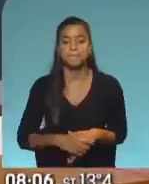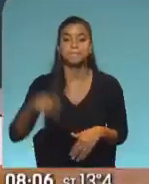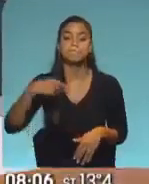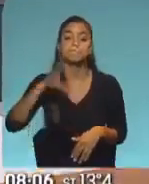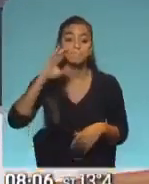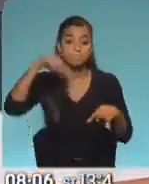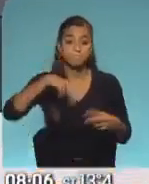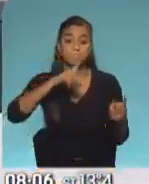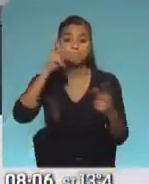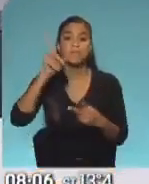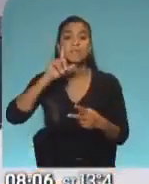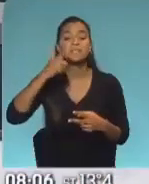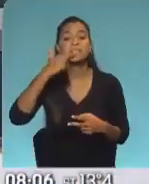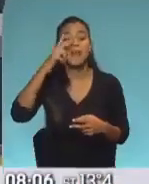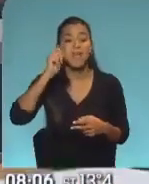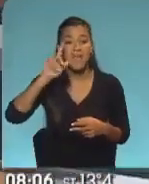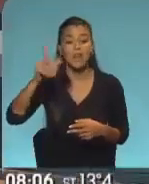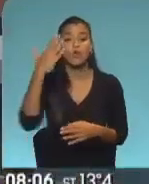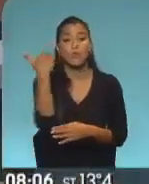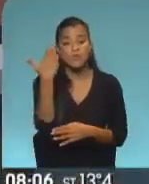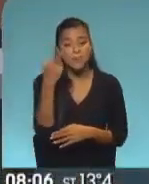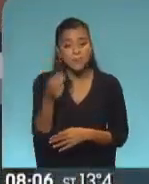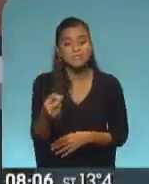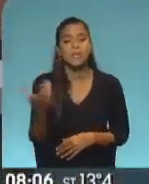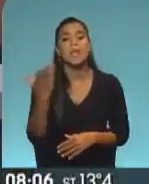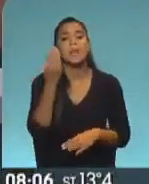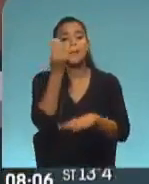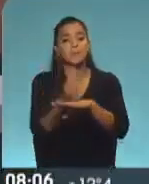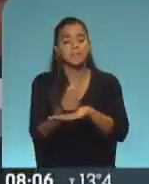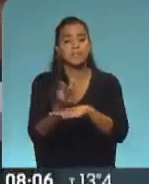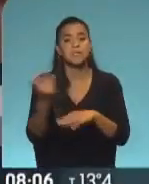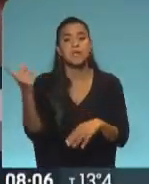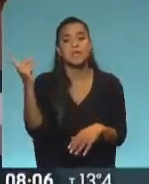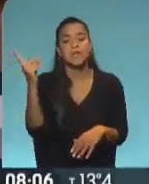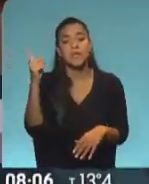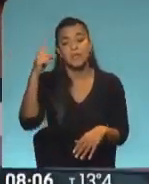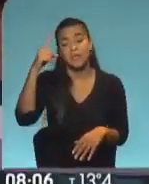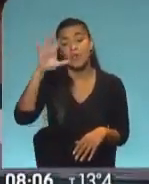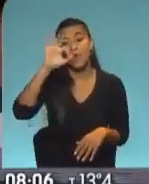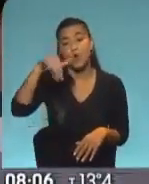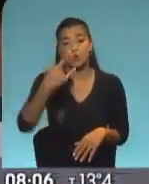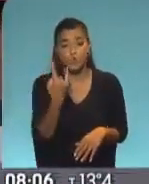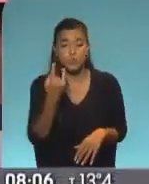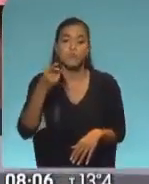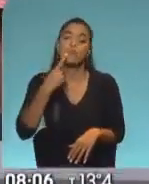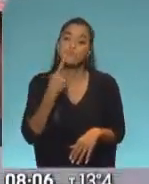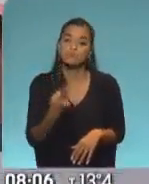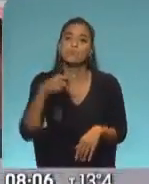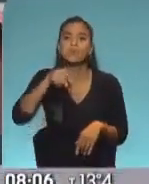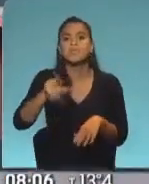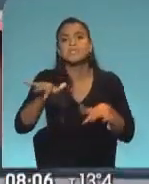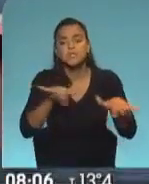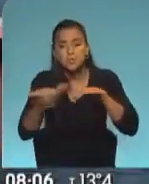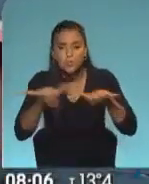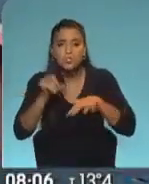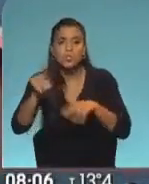Estados Unidos, vamos a Israel, conferencia de prensa del representante de Naciones Unidas. Justamente se refirió a la situación